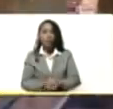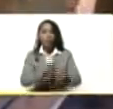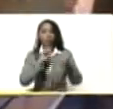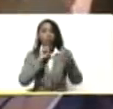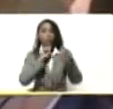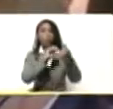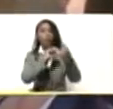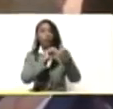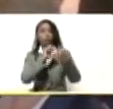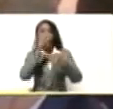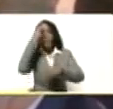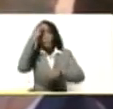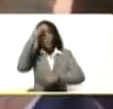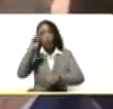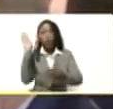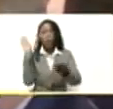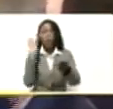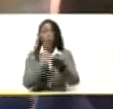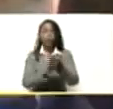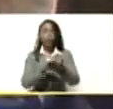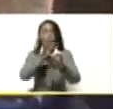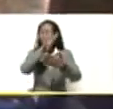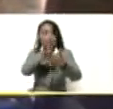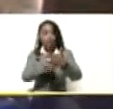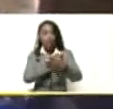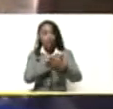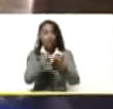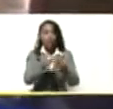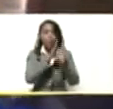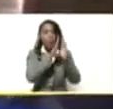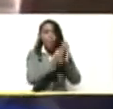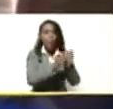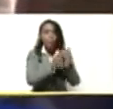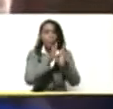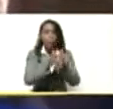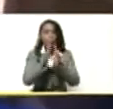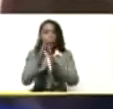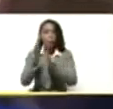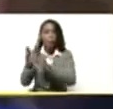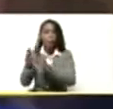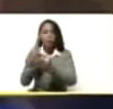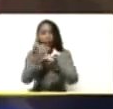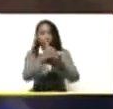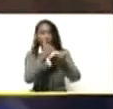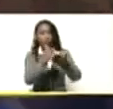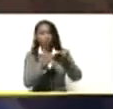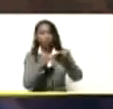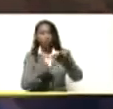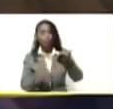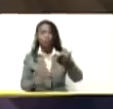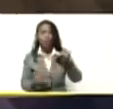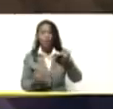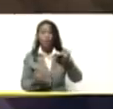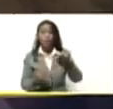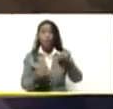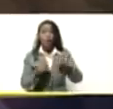pandemia esta visita expoliando en el mundo afectando a millones de seres humanos